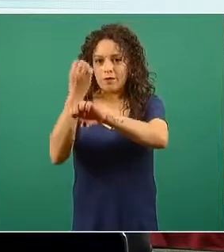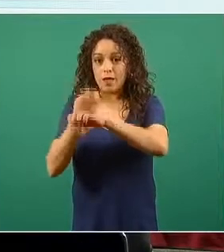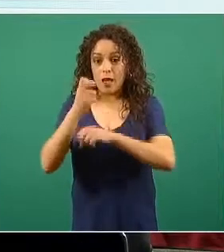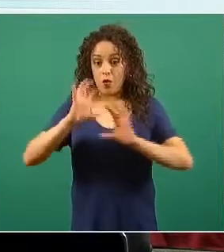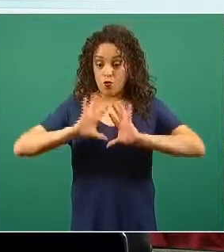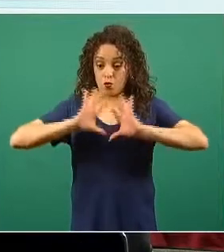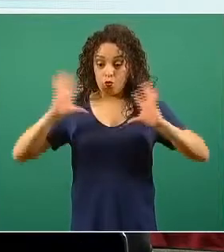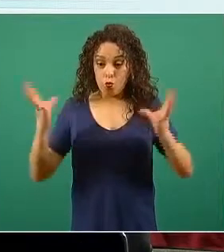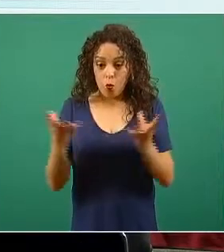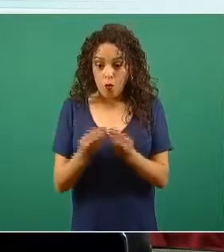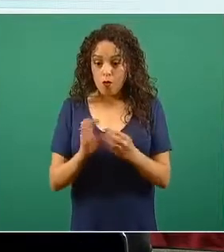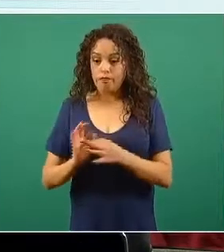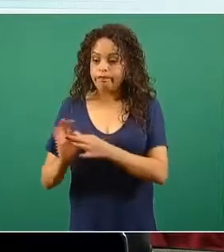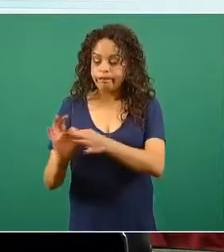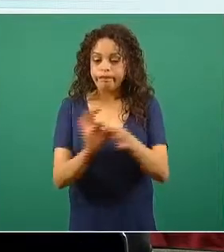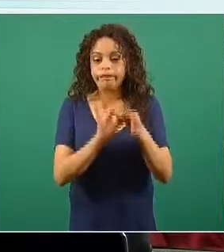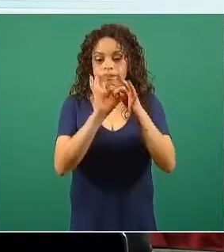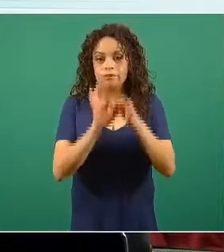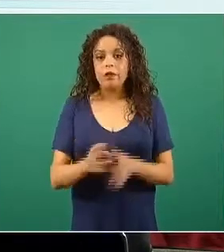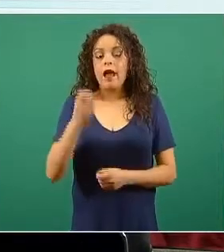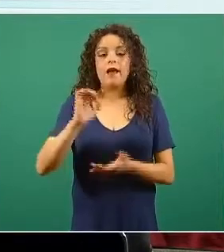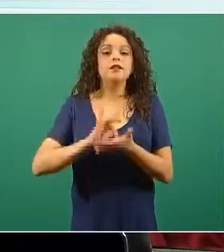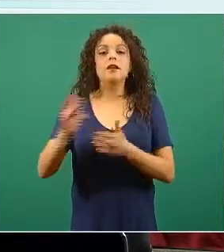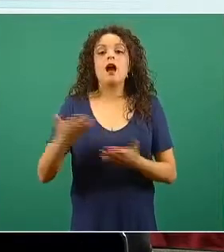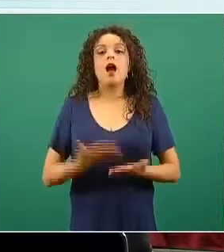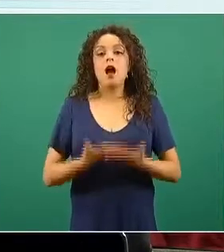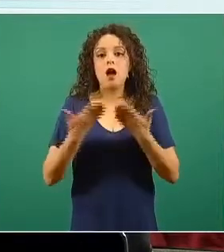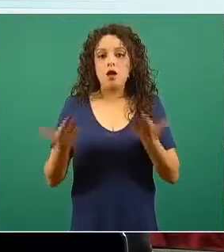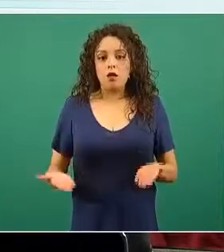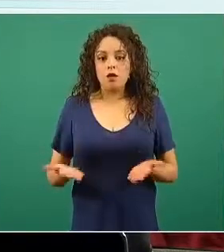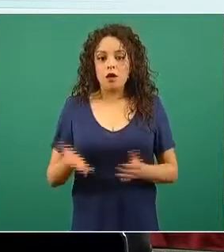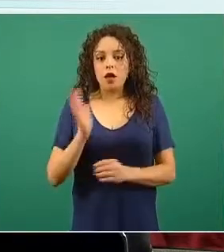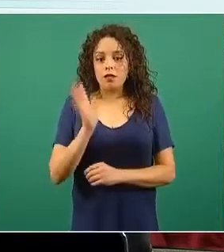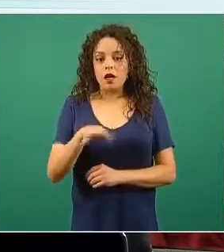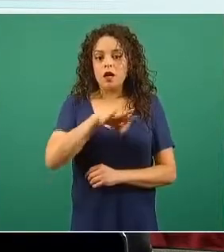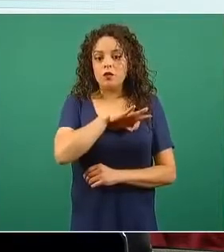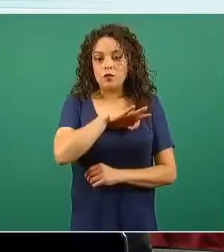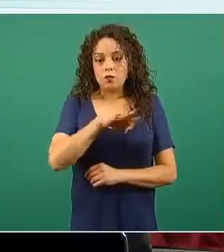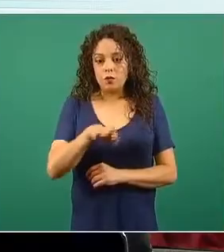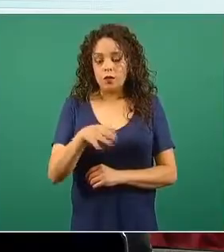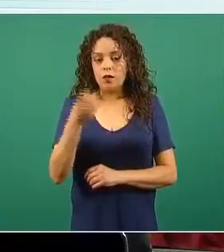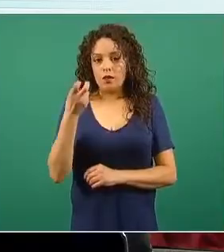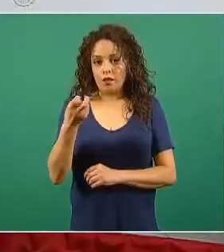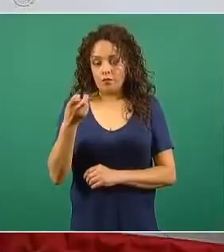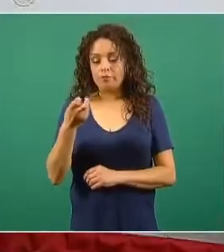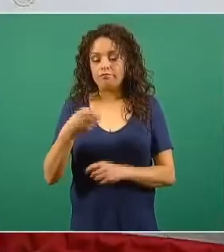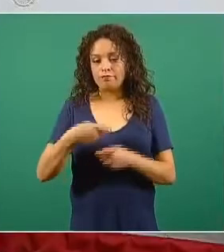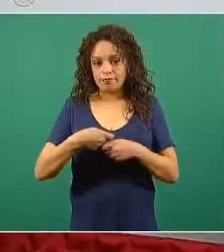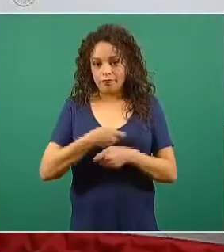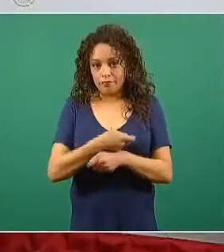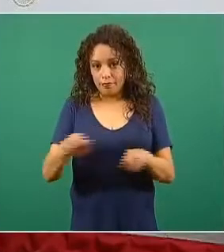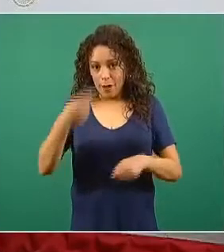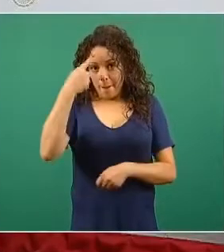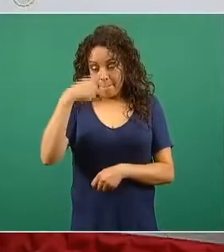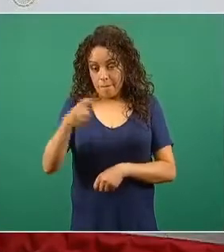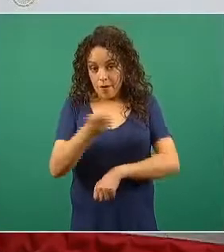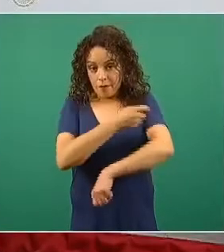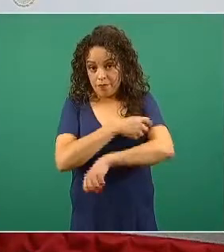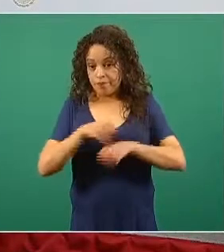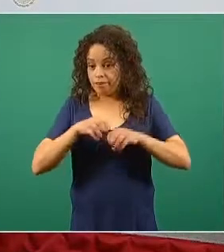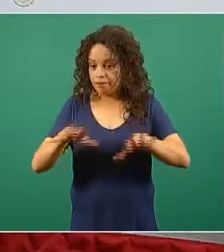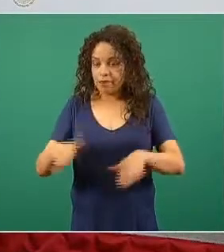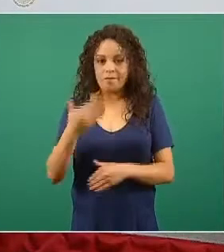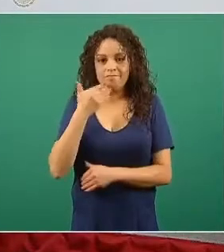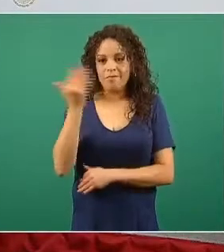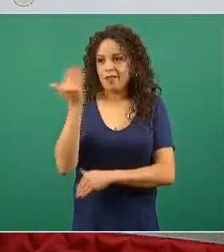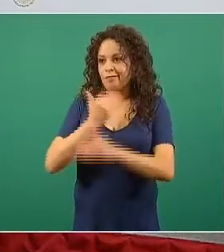de todos estos esfuerzos son los que hasta el momento han permitido que la campaña y la política nacional haya sido todo un éxito